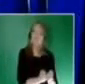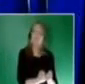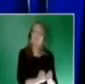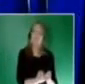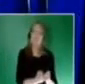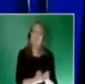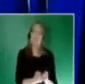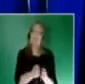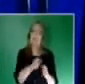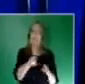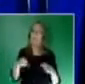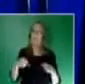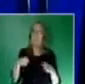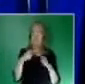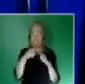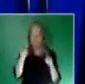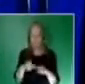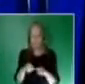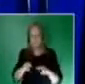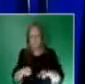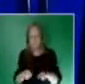suscribir.